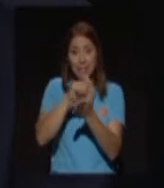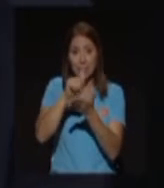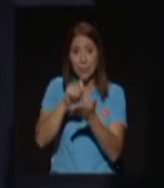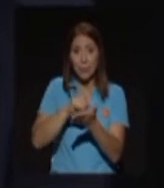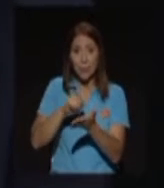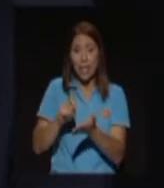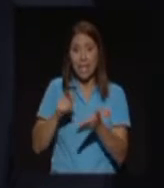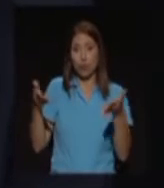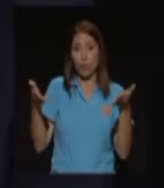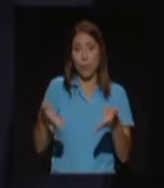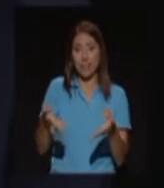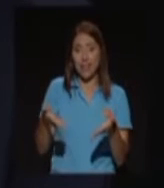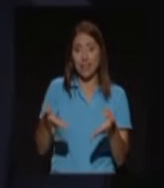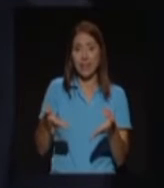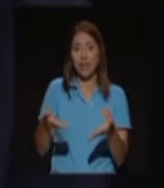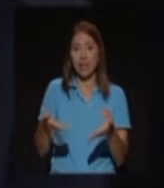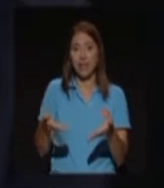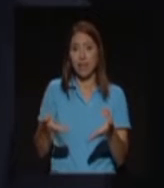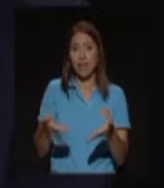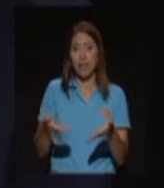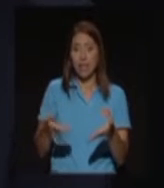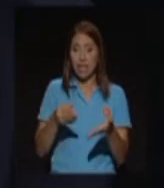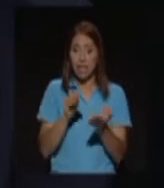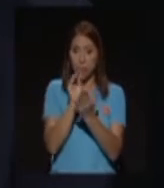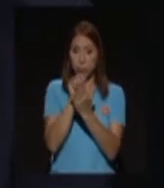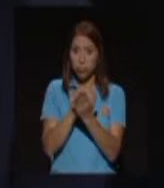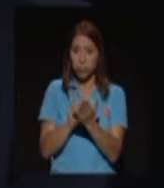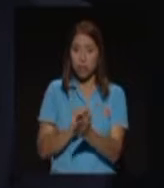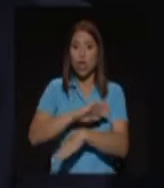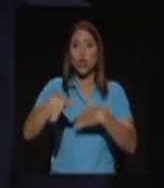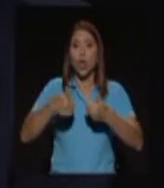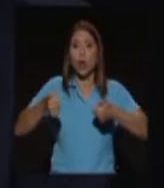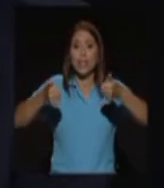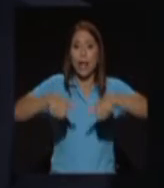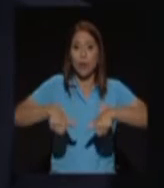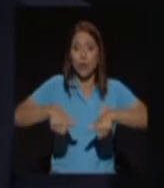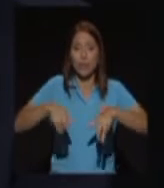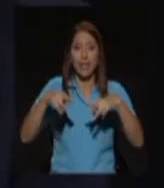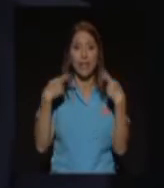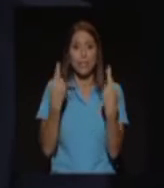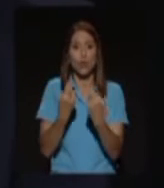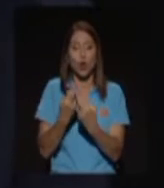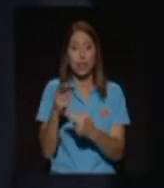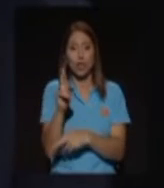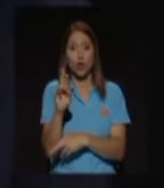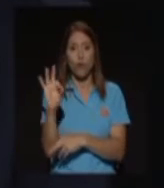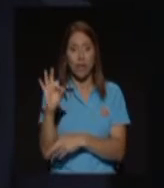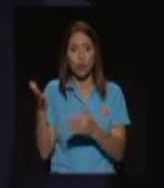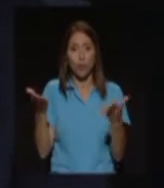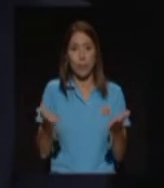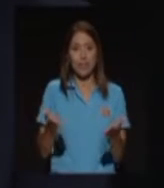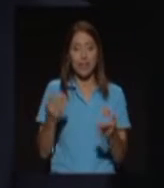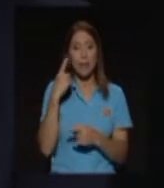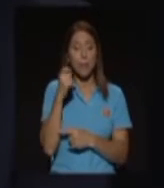presente, que reúnen lo que se acordó en las sesiones en que don Rodrigo Facio estuvo presente, ¿verdad? Porque eso